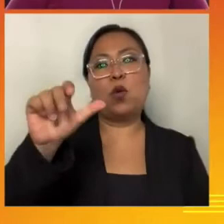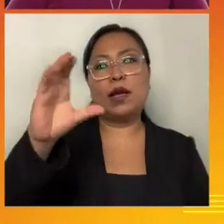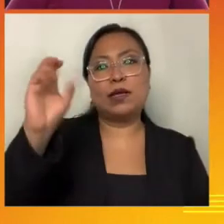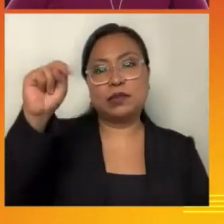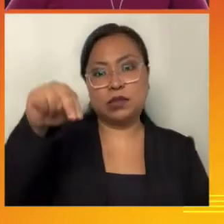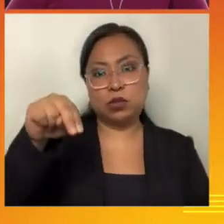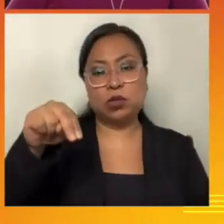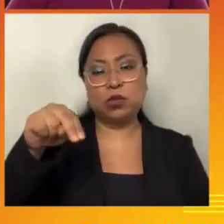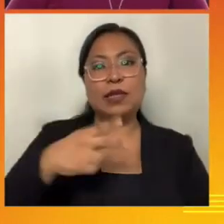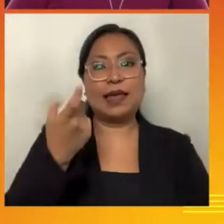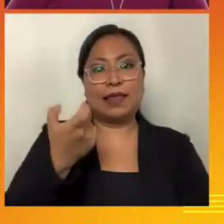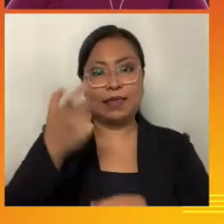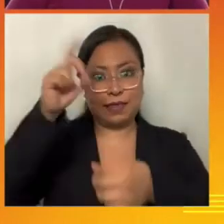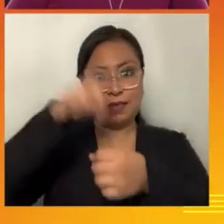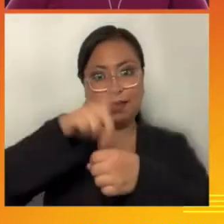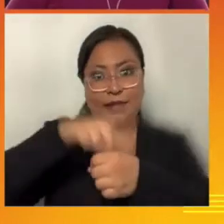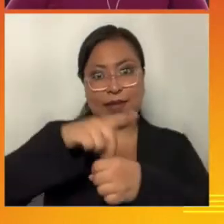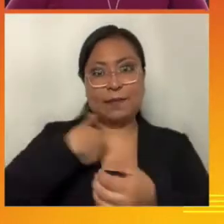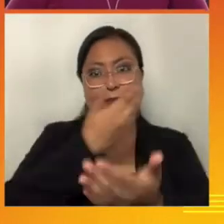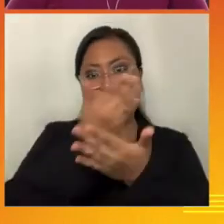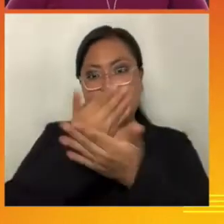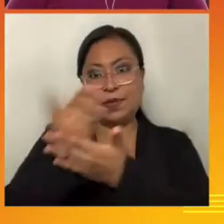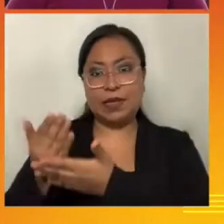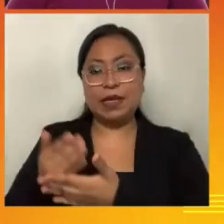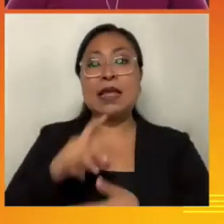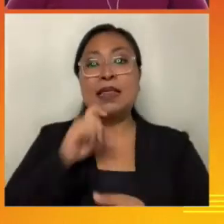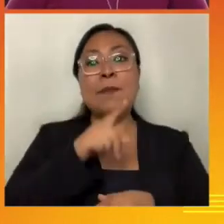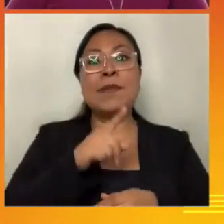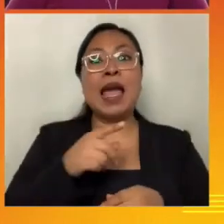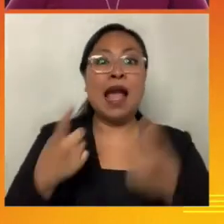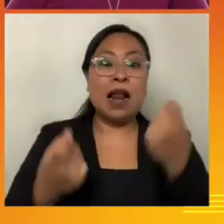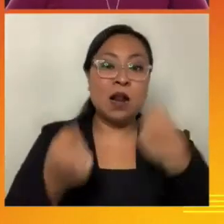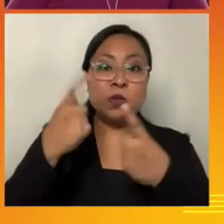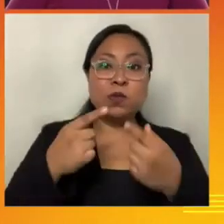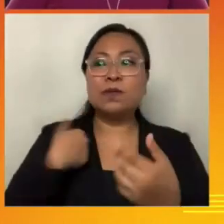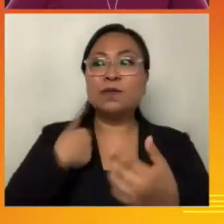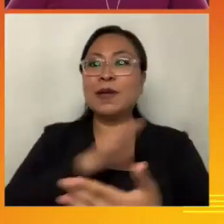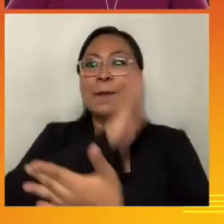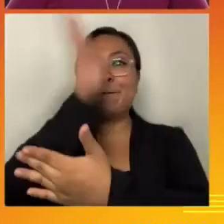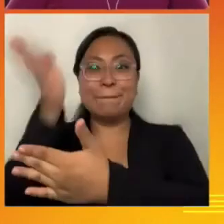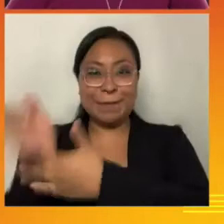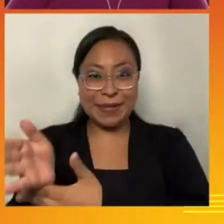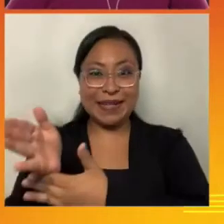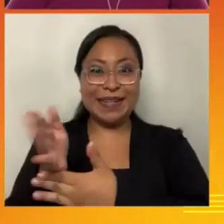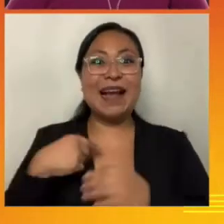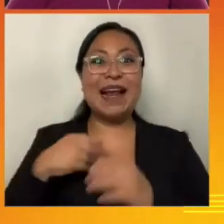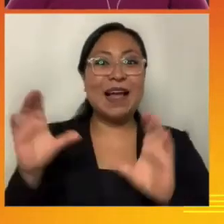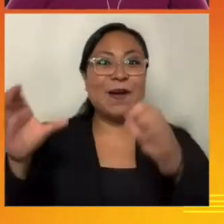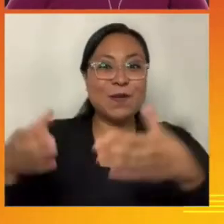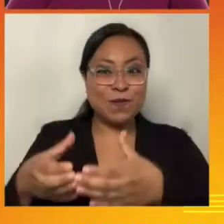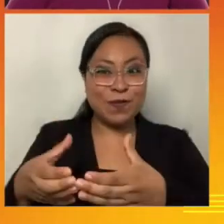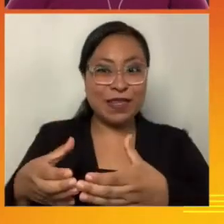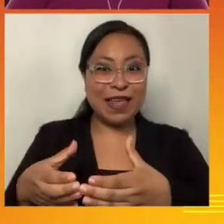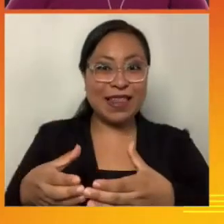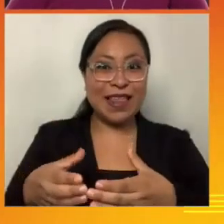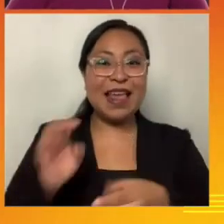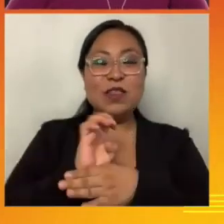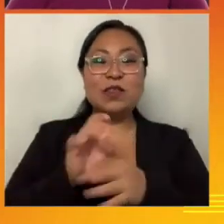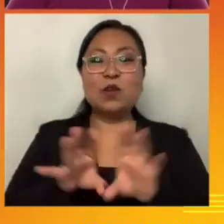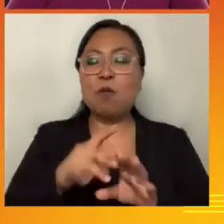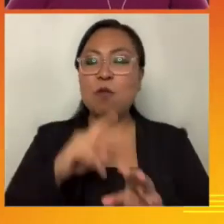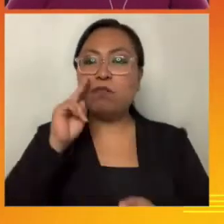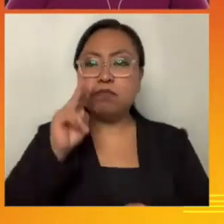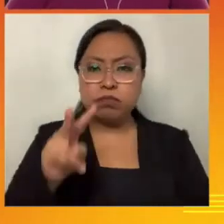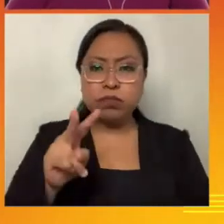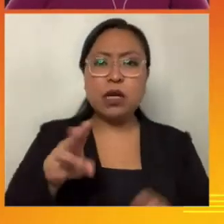de campo, esto más para organizaciones como que de una asistencia a público más